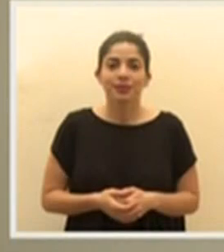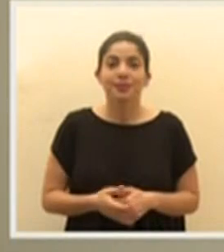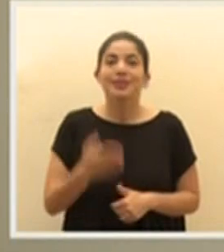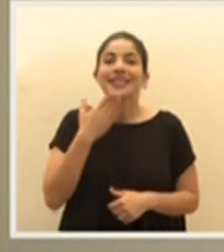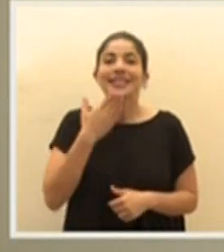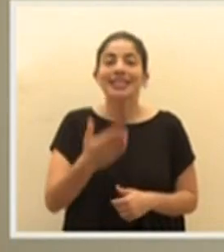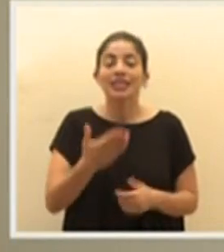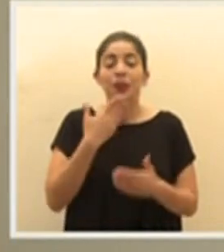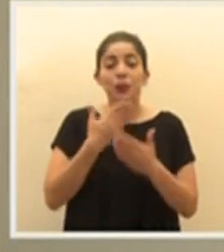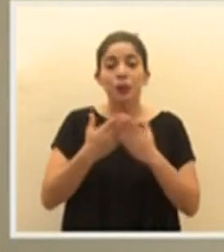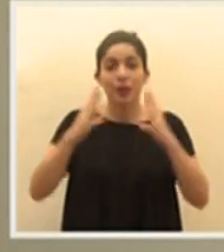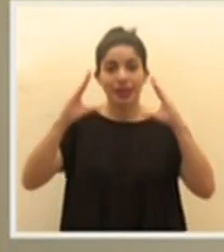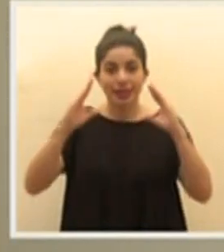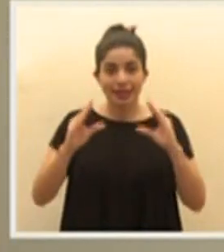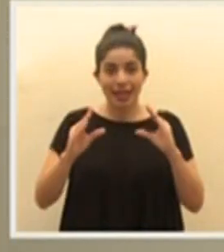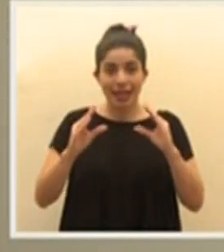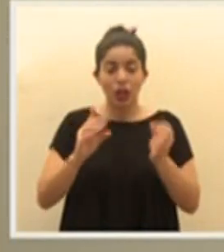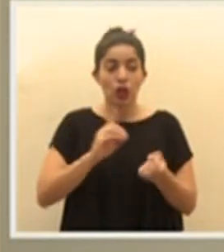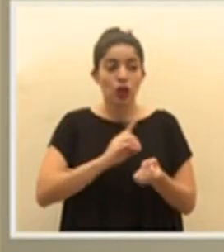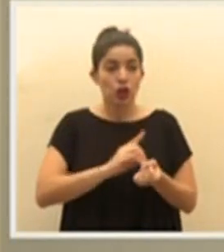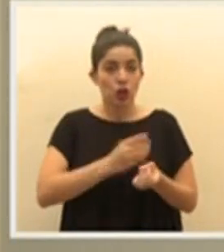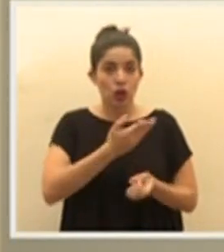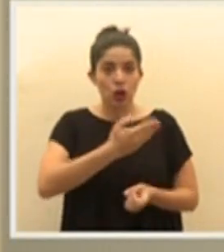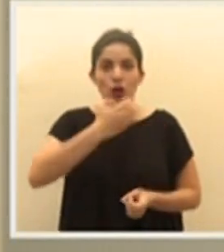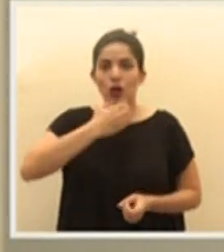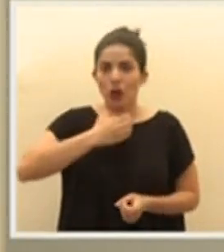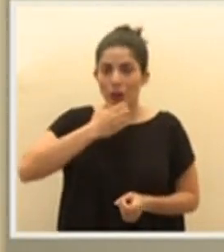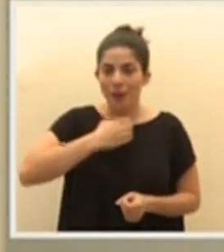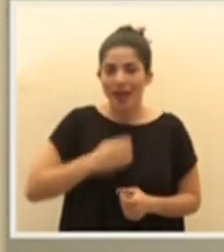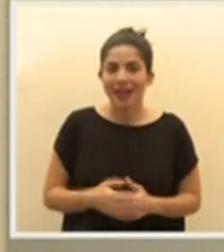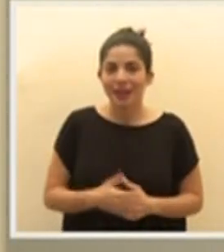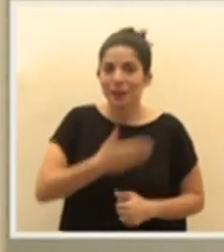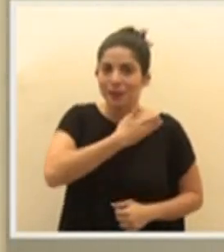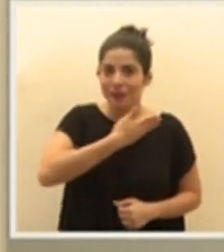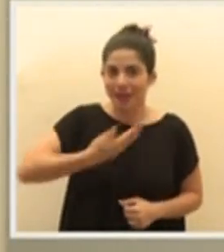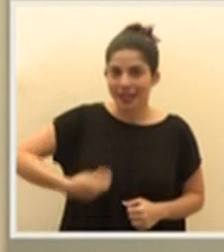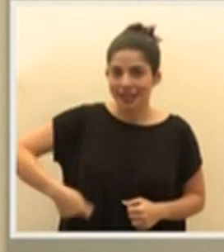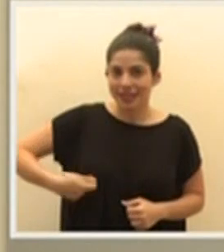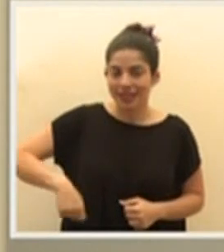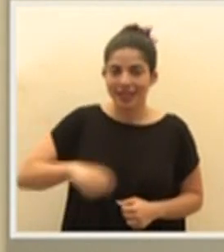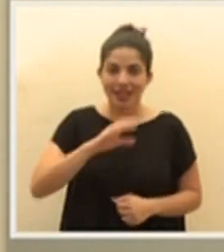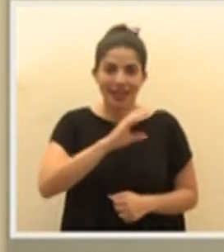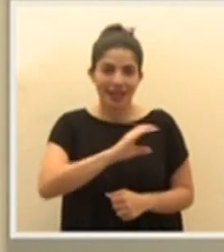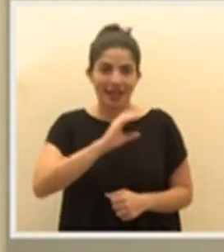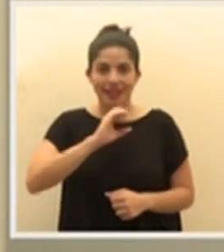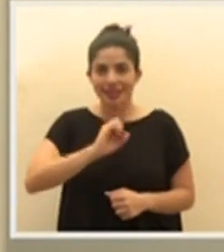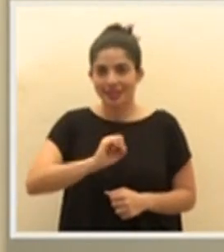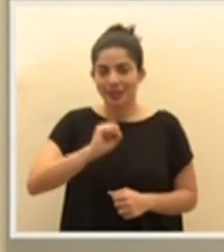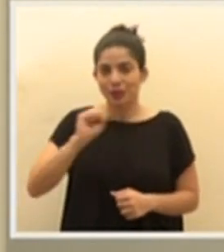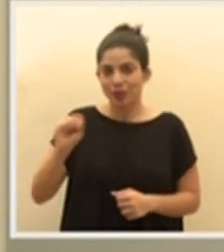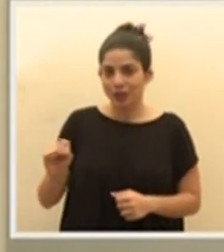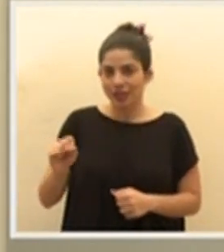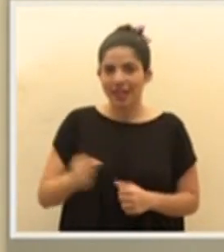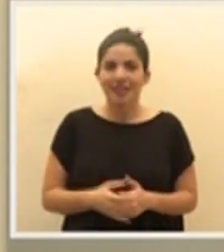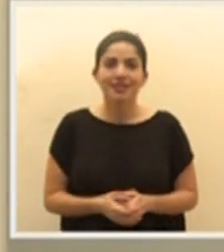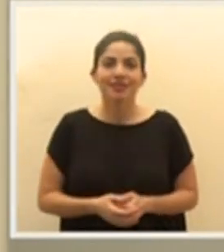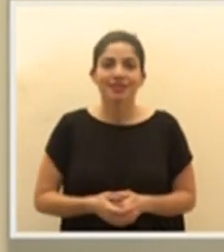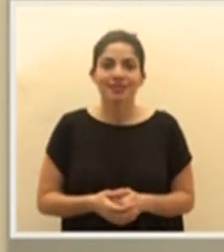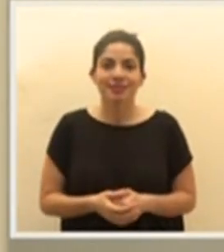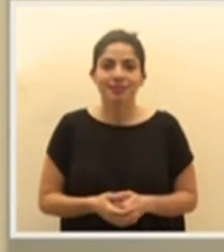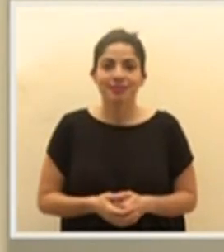Gracias, muy buenas tardes, doctor Román Macaya, presidente ejecutivo de la Caja Costarricense de Seguro